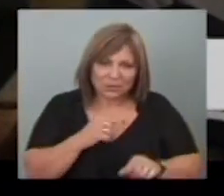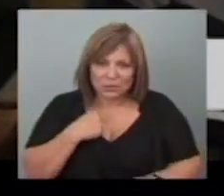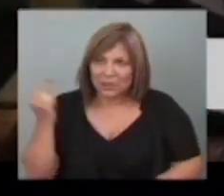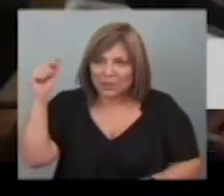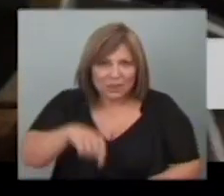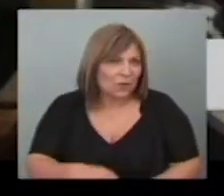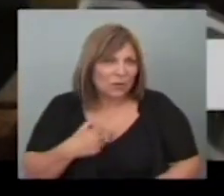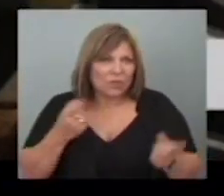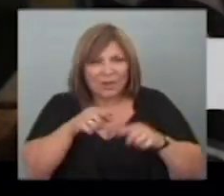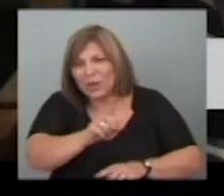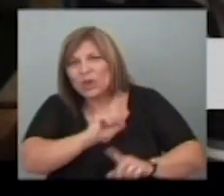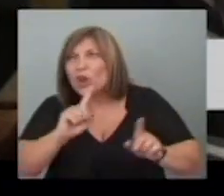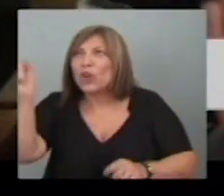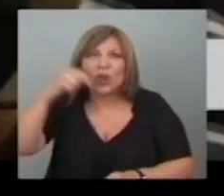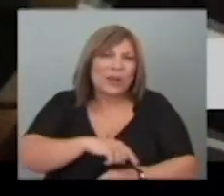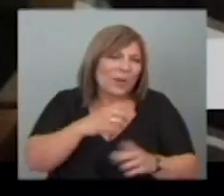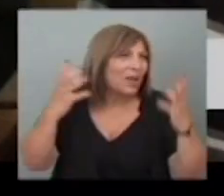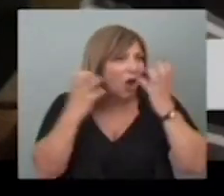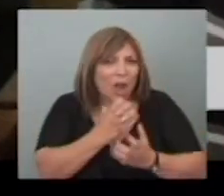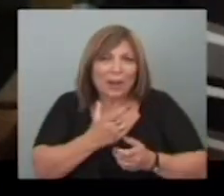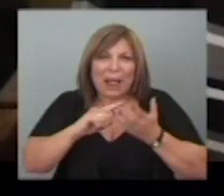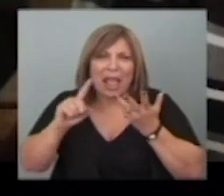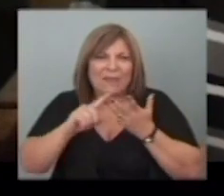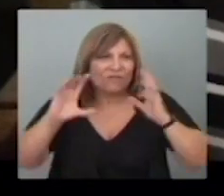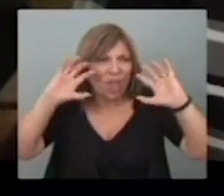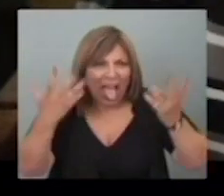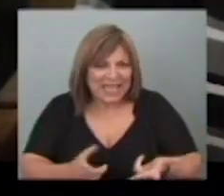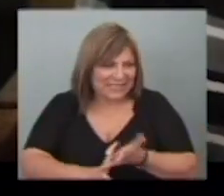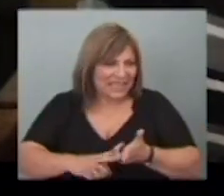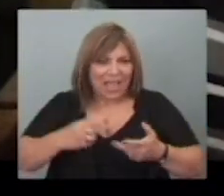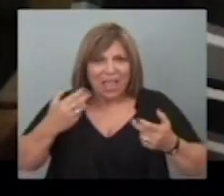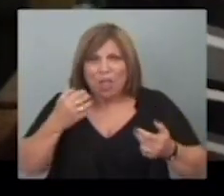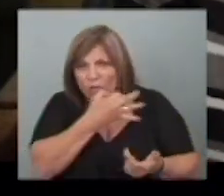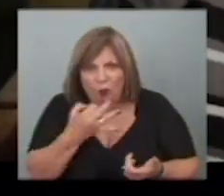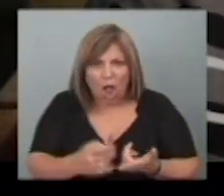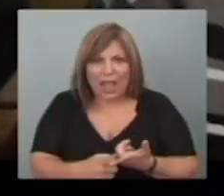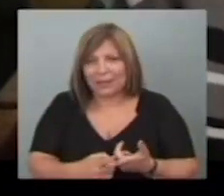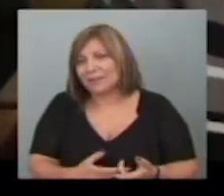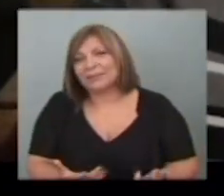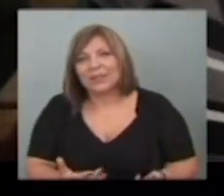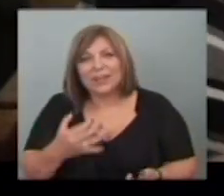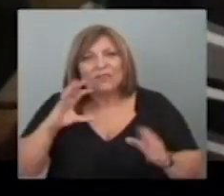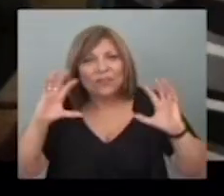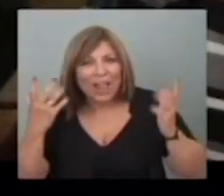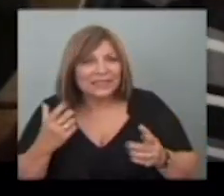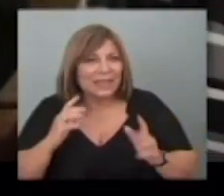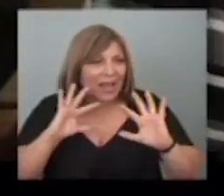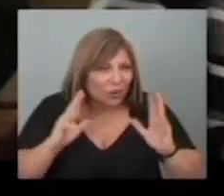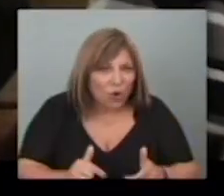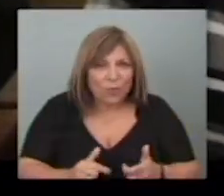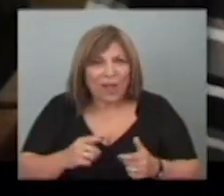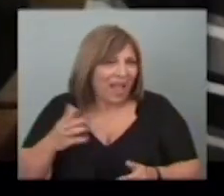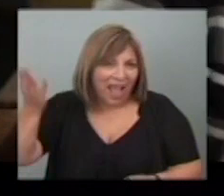decía, vos me vuelvo a Uruguay, no te vayas, está espantoso, que esto, lo otro, la violencia, esto, la droga, existió toda la vida la violencia, toda la vida la